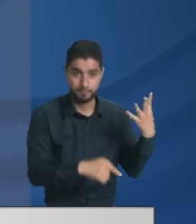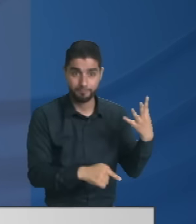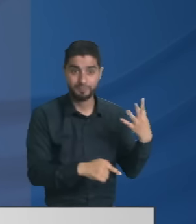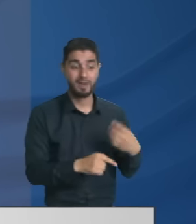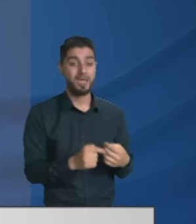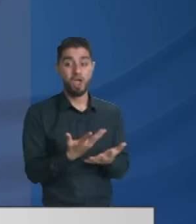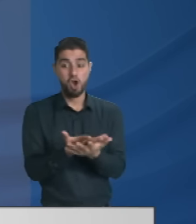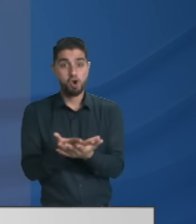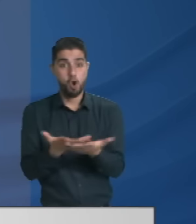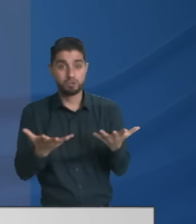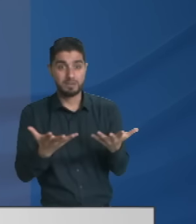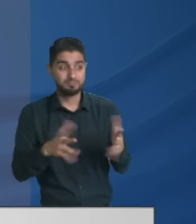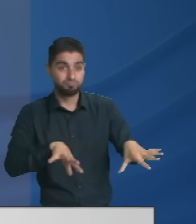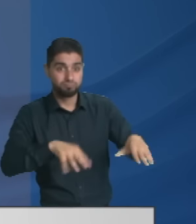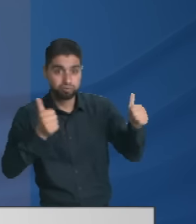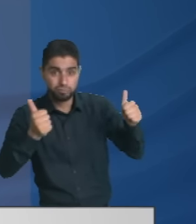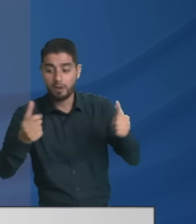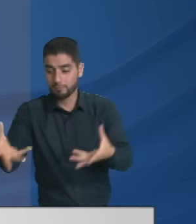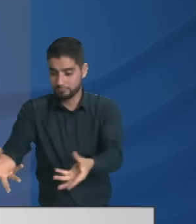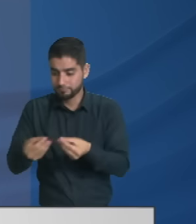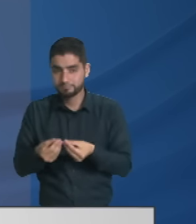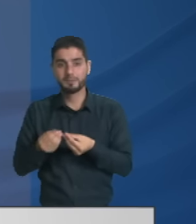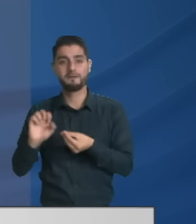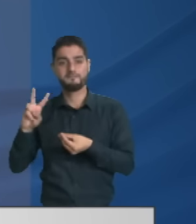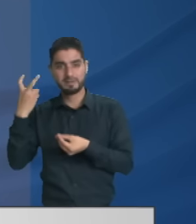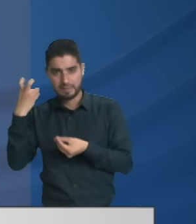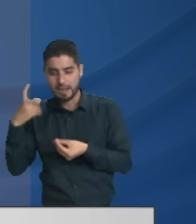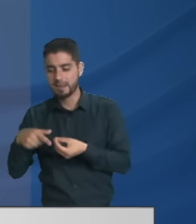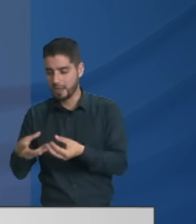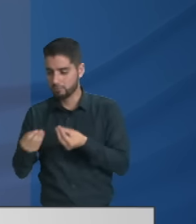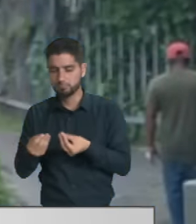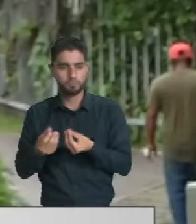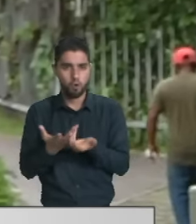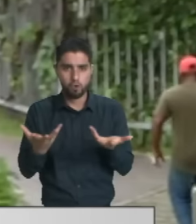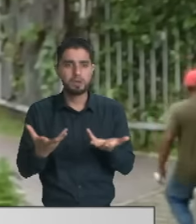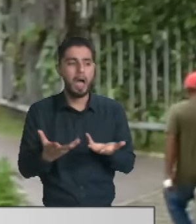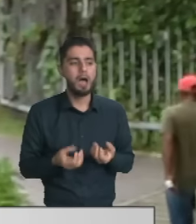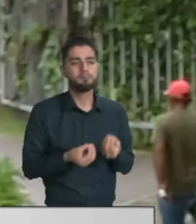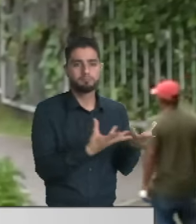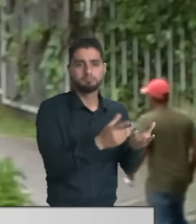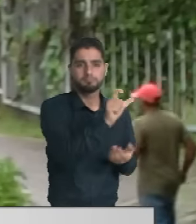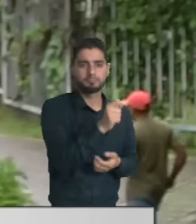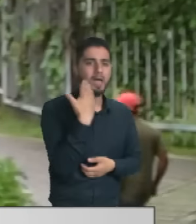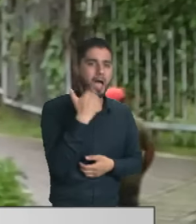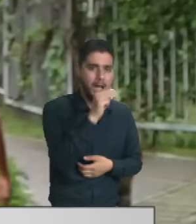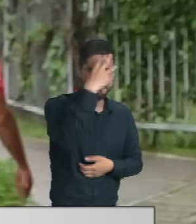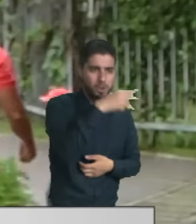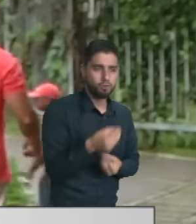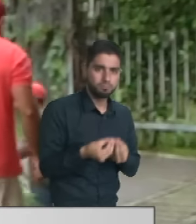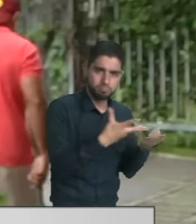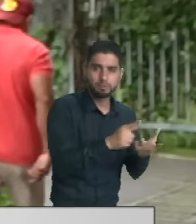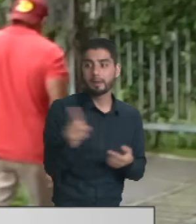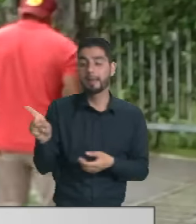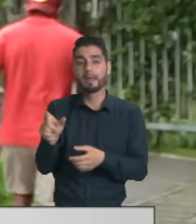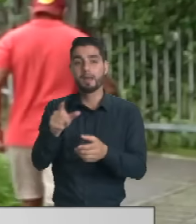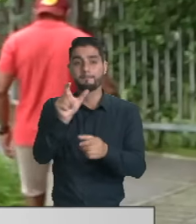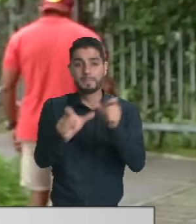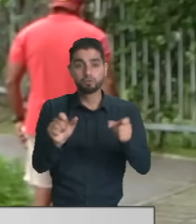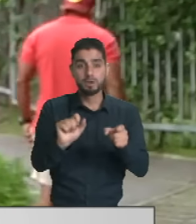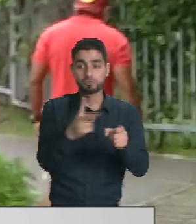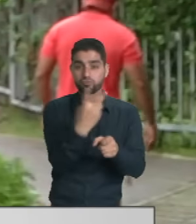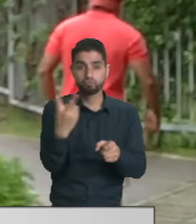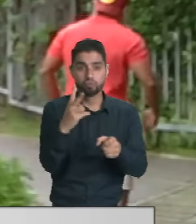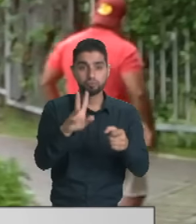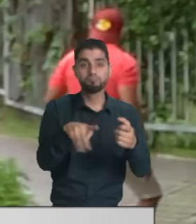los detenidos fueron dejados a disposición de la Fiscalía General de la Nación. Estos detenidos se encuentran a la espera